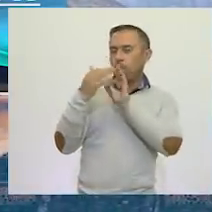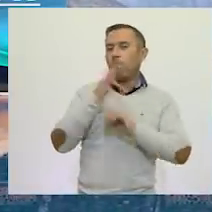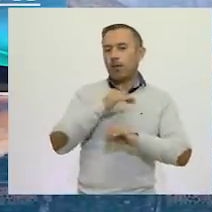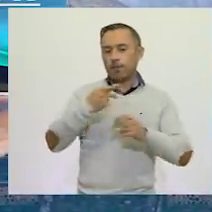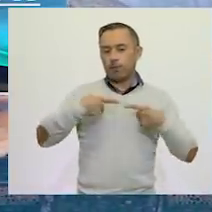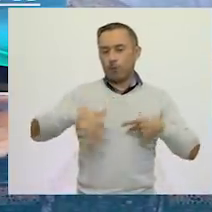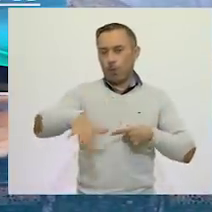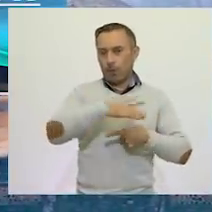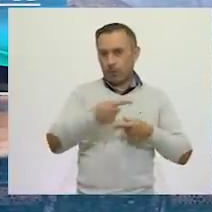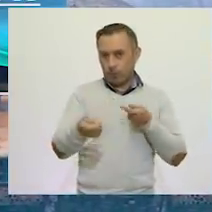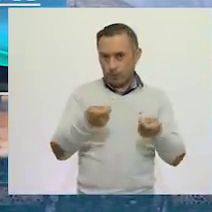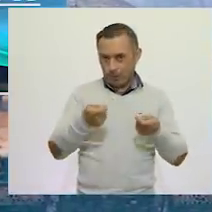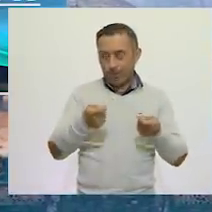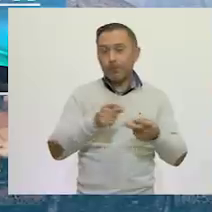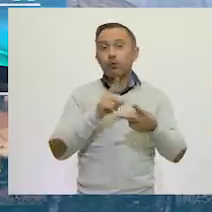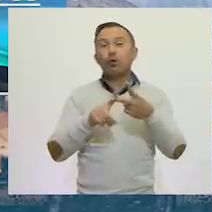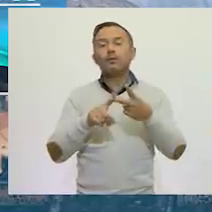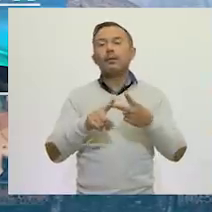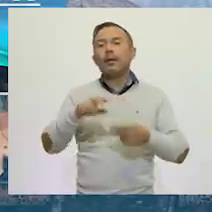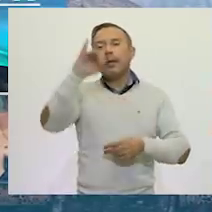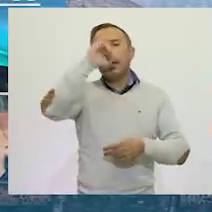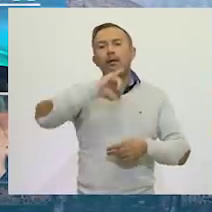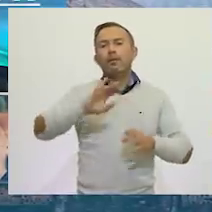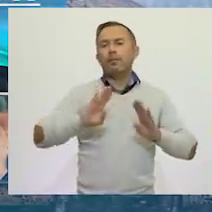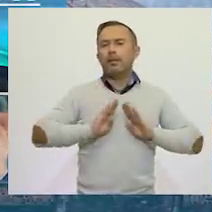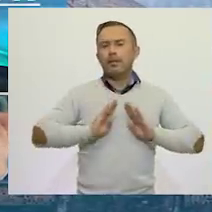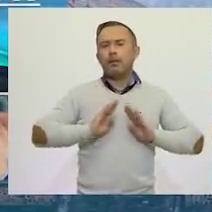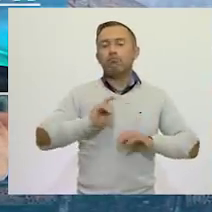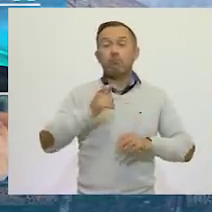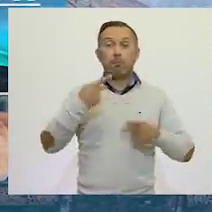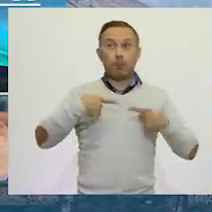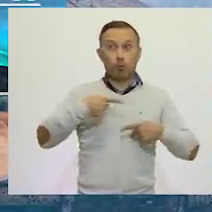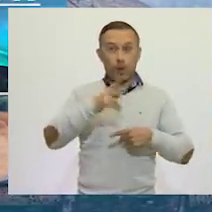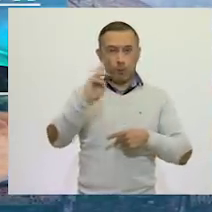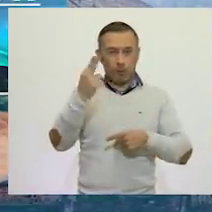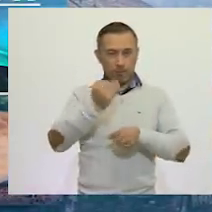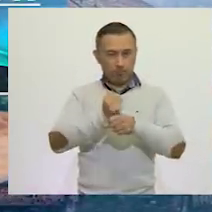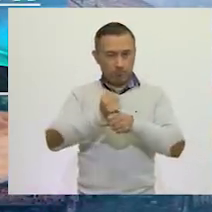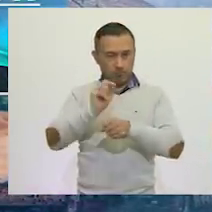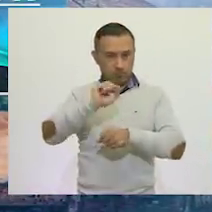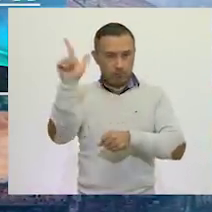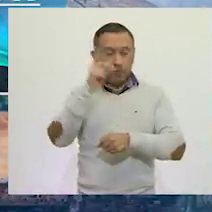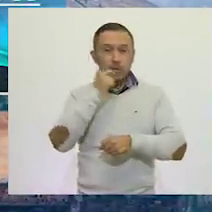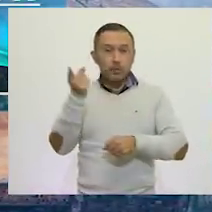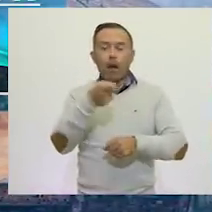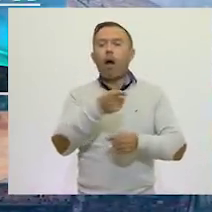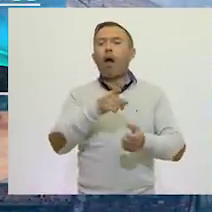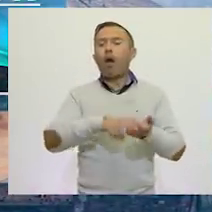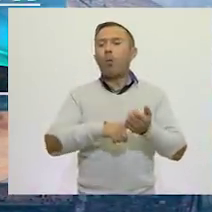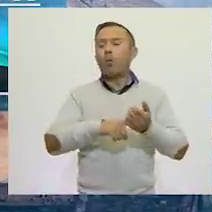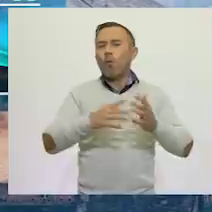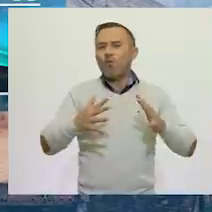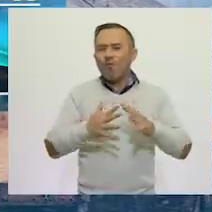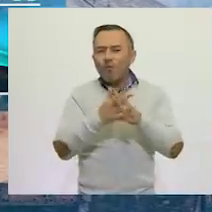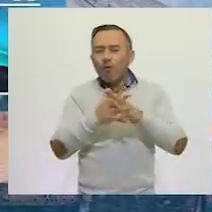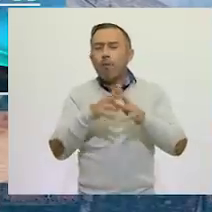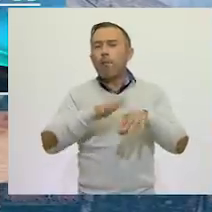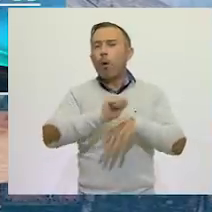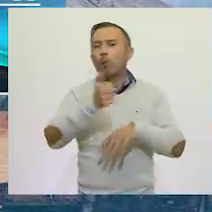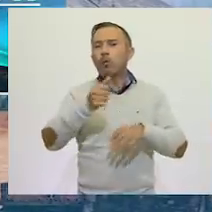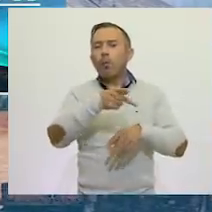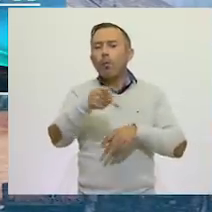2. Jefes militares. Los especialistas dicen que recurrían a las armas contra otros pueblos e incluso se cree